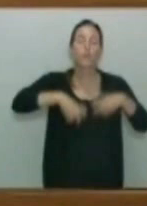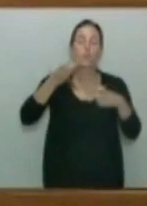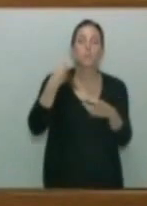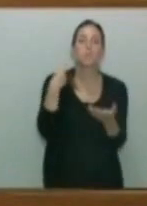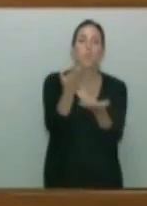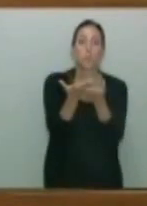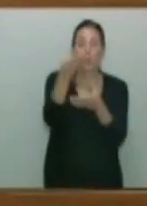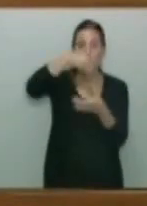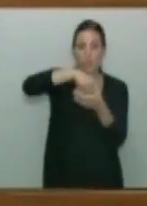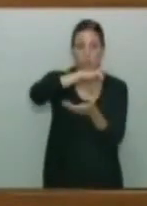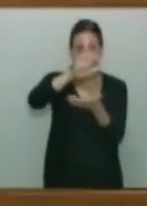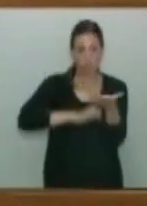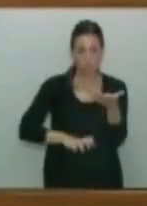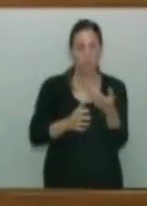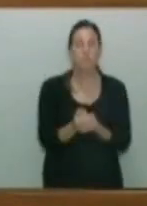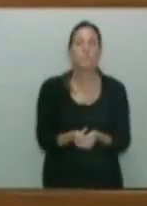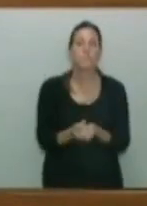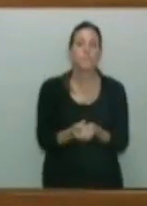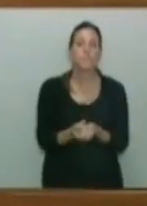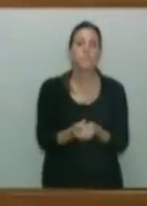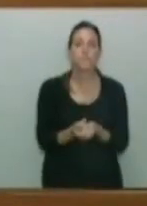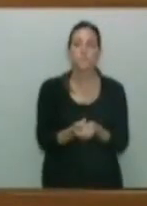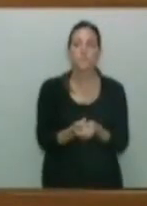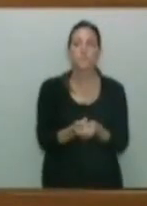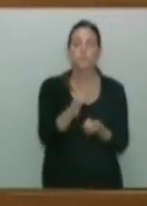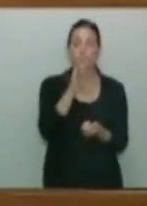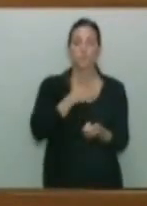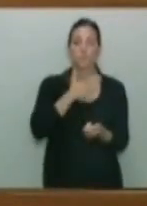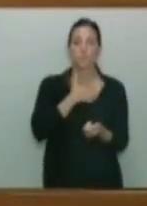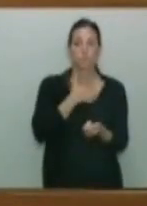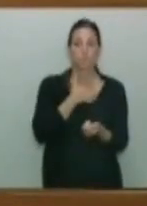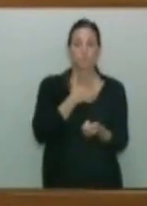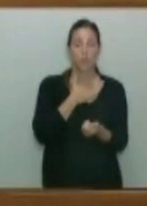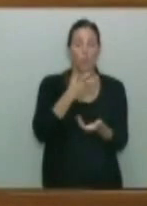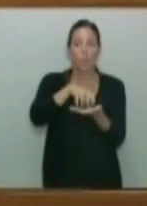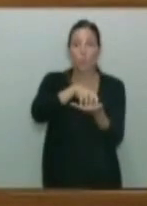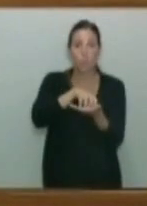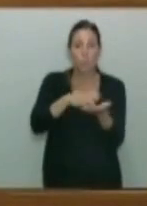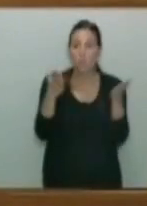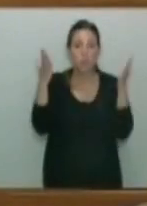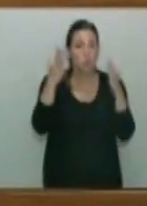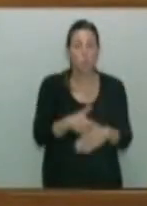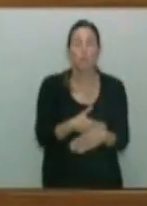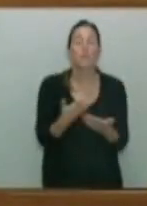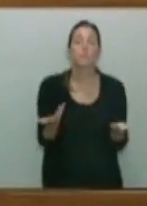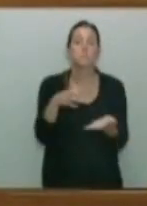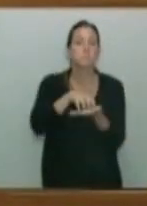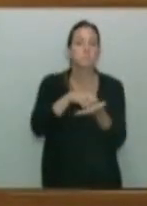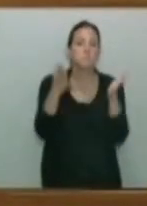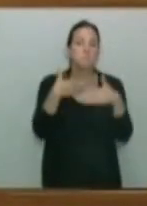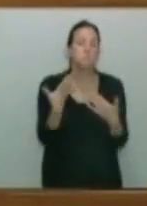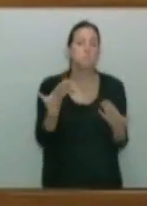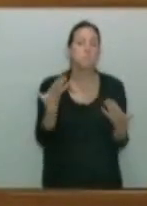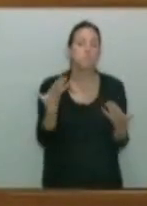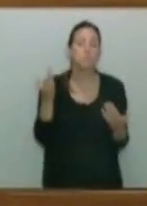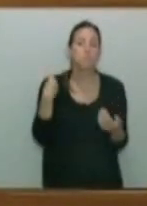en ese dictamen. Por nuestra parte, no tenemos ninguna duda al respecto. No tenemos ninguna duda al